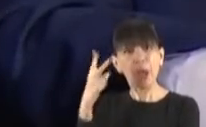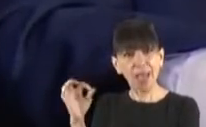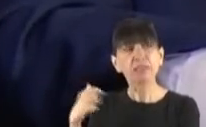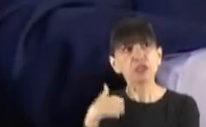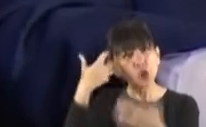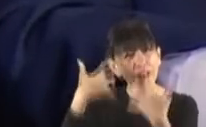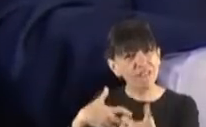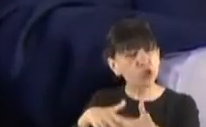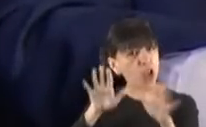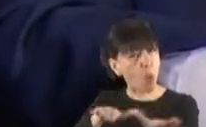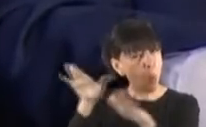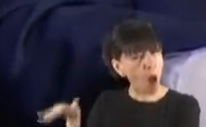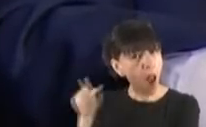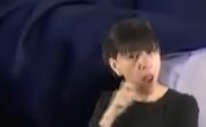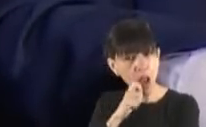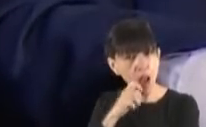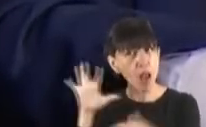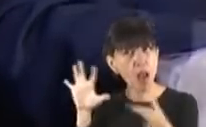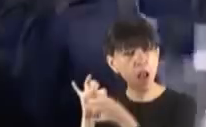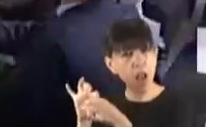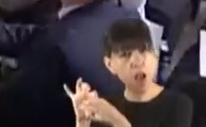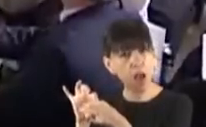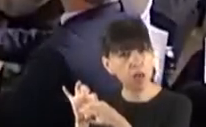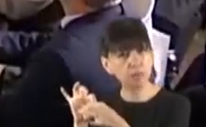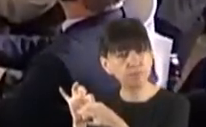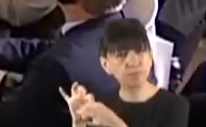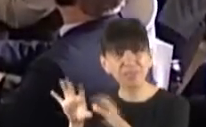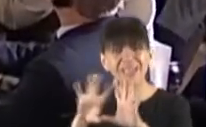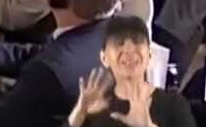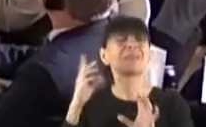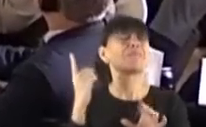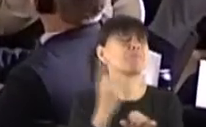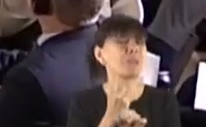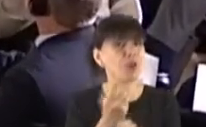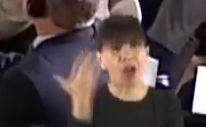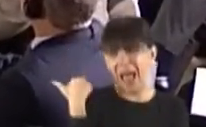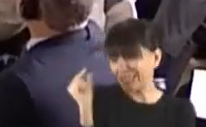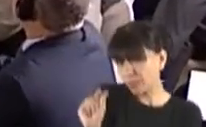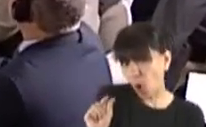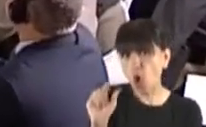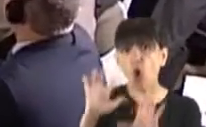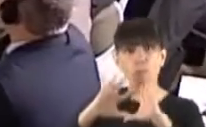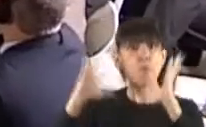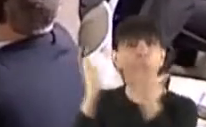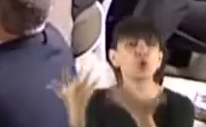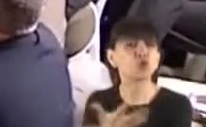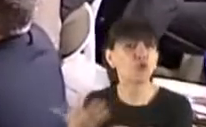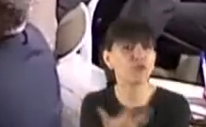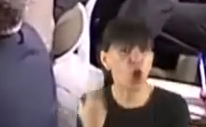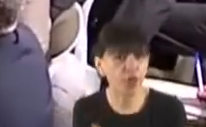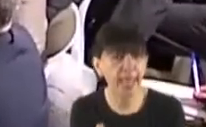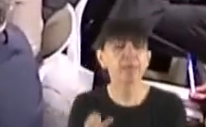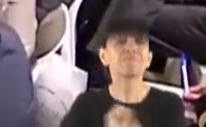eso. La humanidad acaba de sobrellevar una pandemia que se ha llevado del mundo 15 millones de